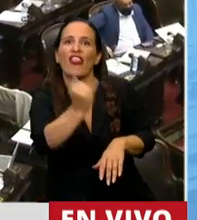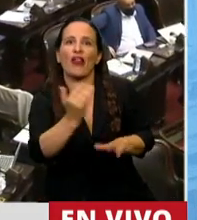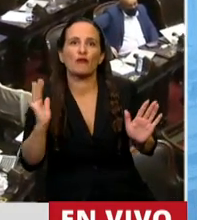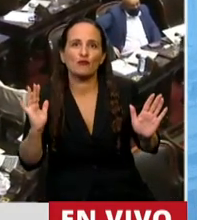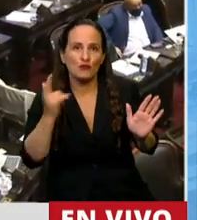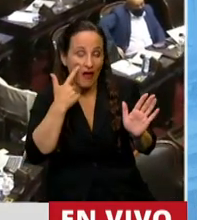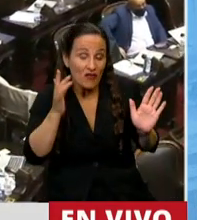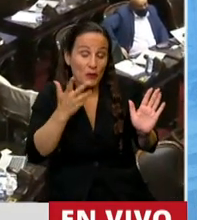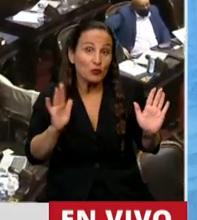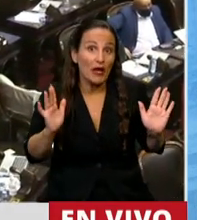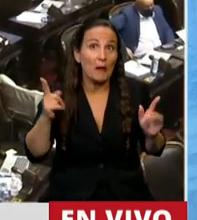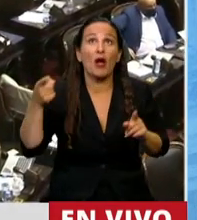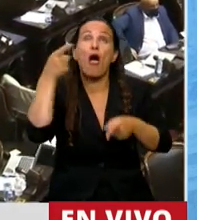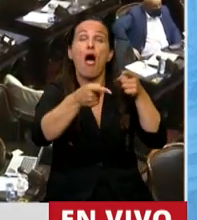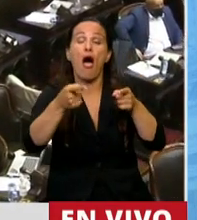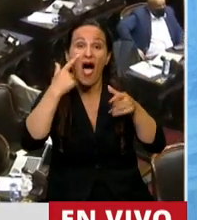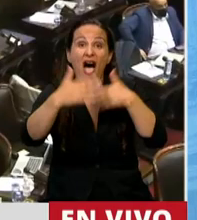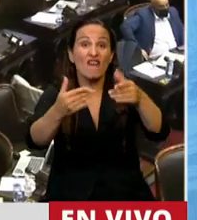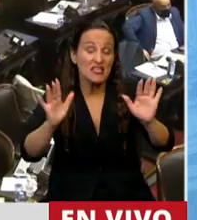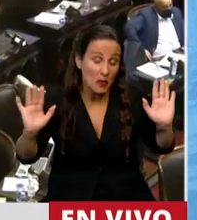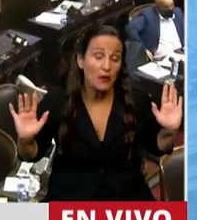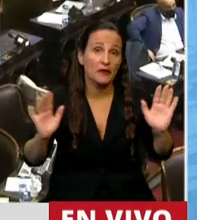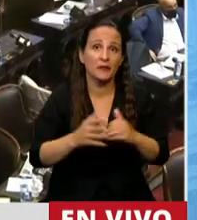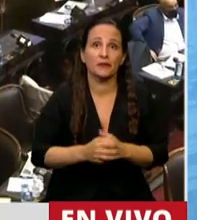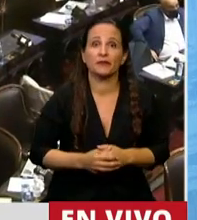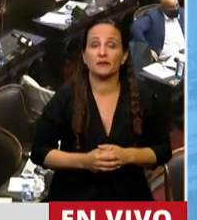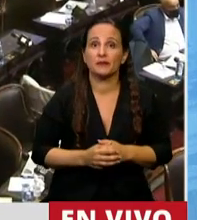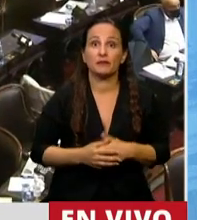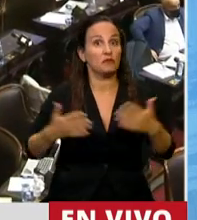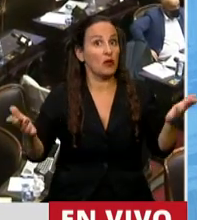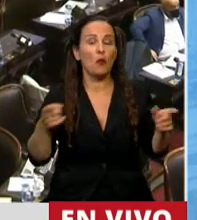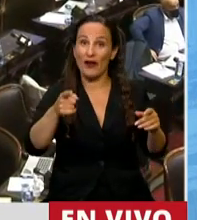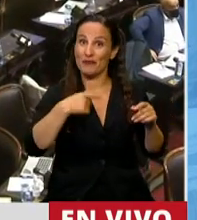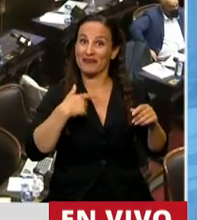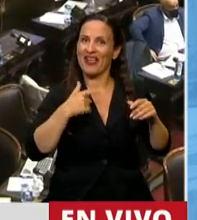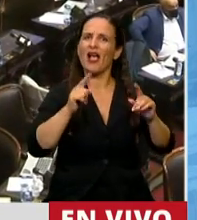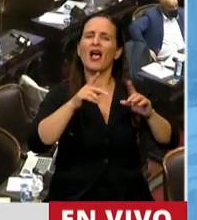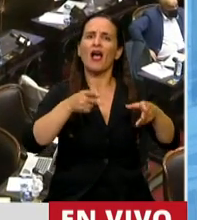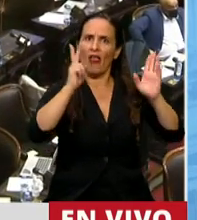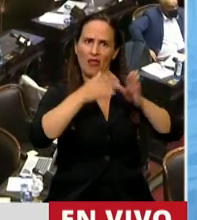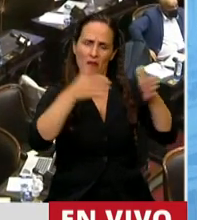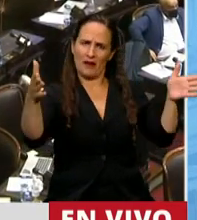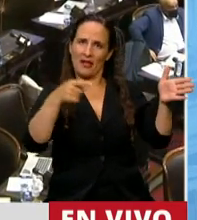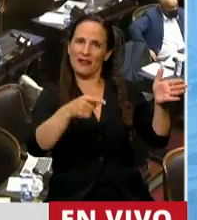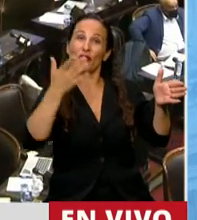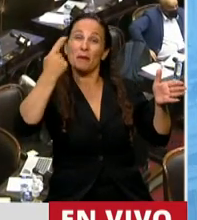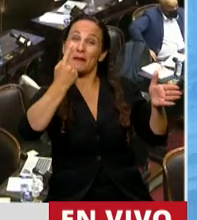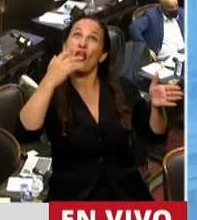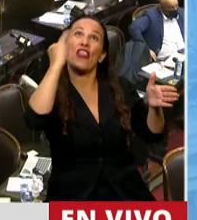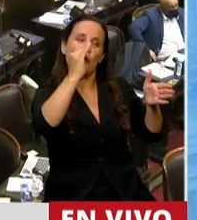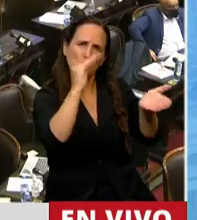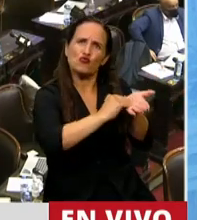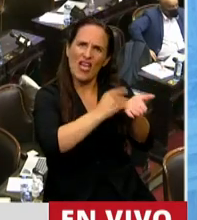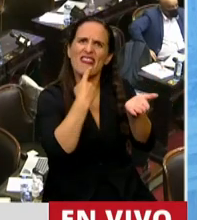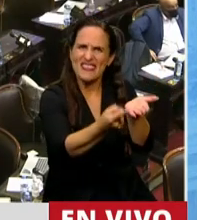avanzan con las imputaciones. Curiosamente, este fastuoso loft desapareció de la denuncia. Estuvo en